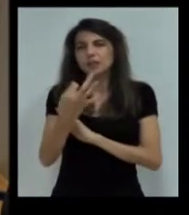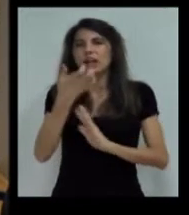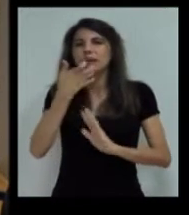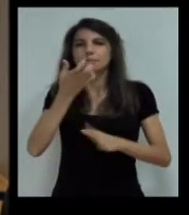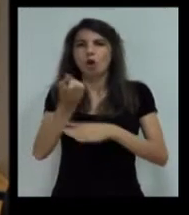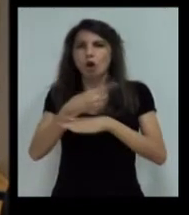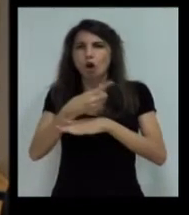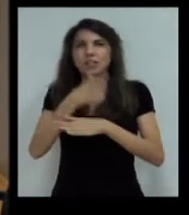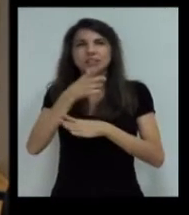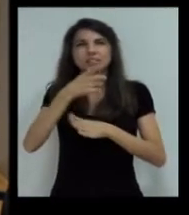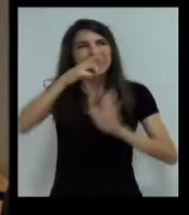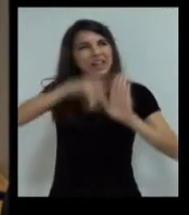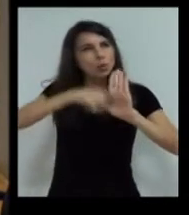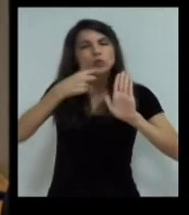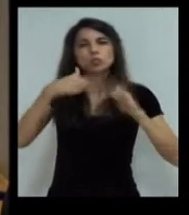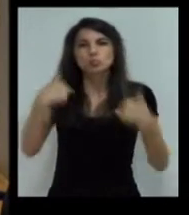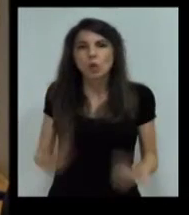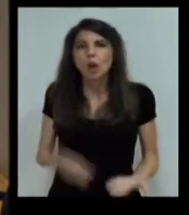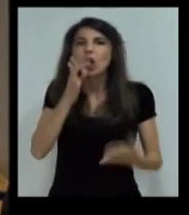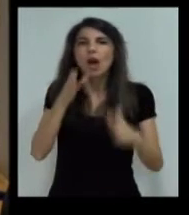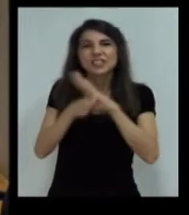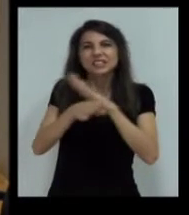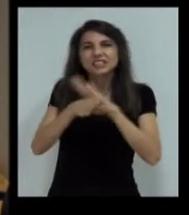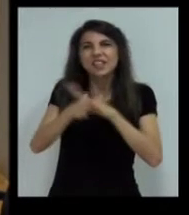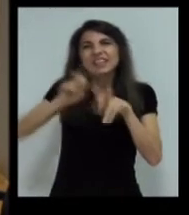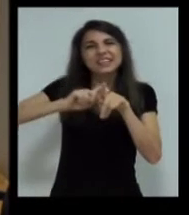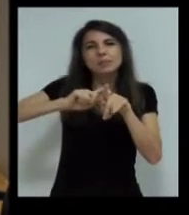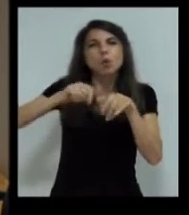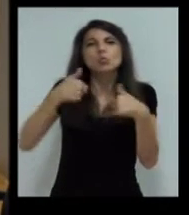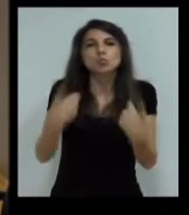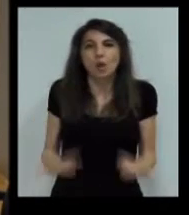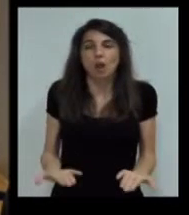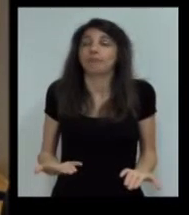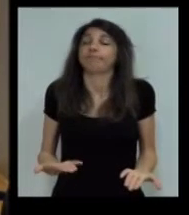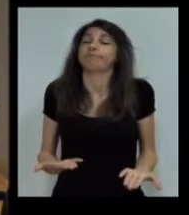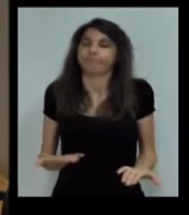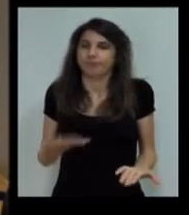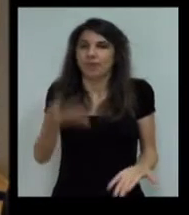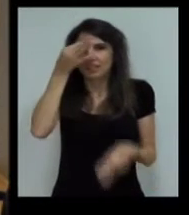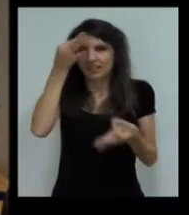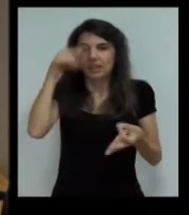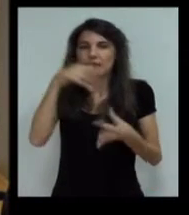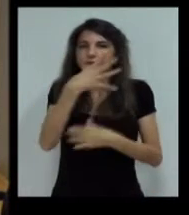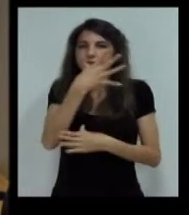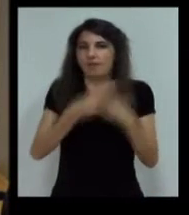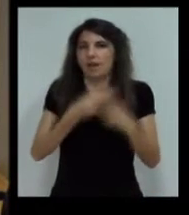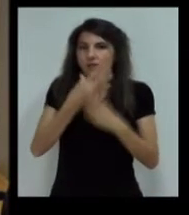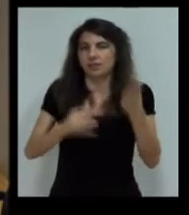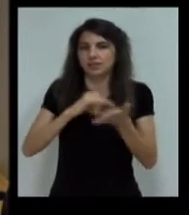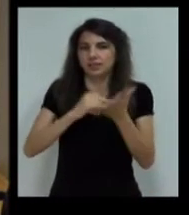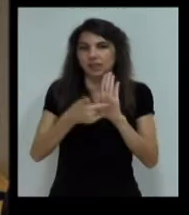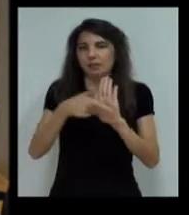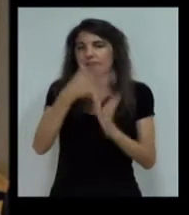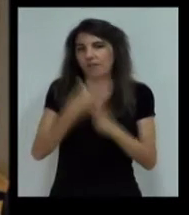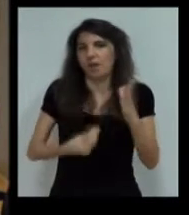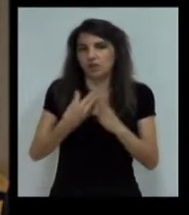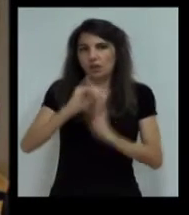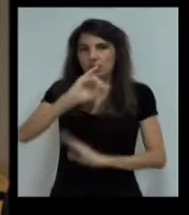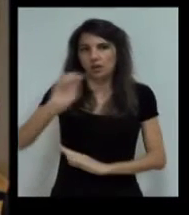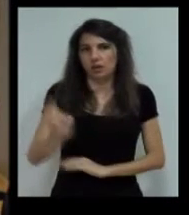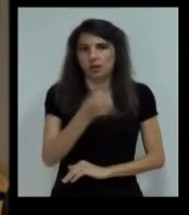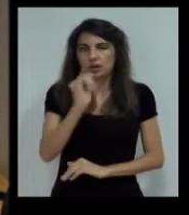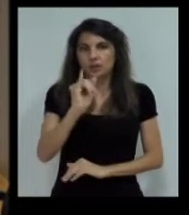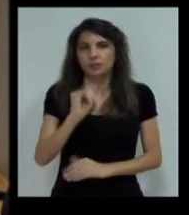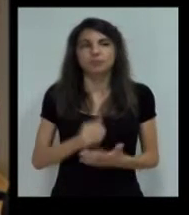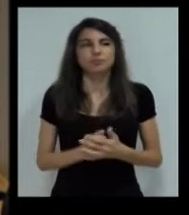tipos de accesibilidades son las que hay que determinar, es ahí donde yo me refiero que falla un poco el sistema. Claro, es que en línea con lo que